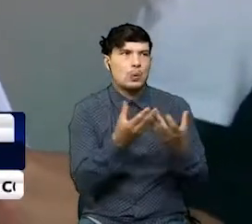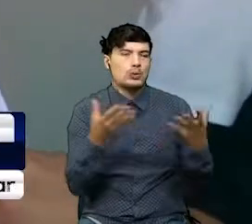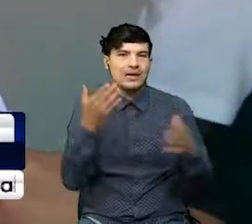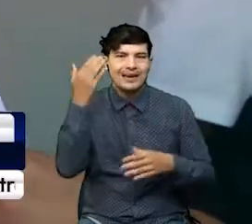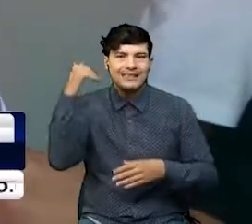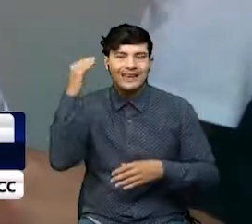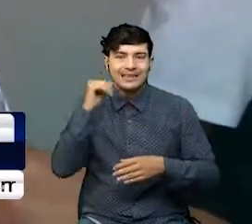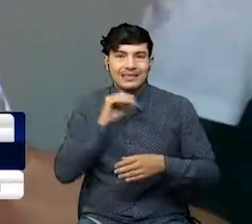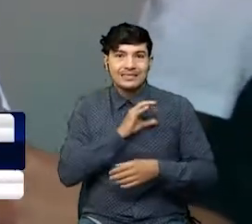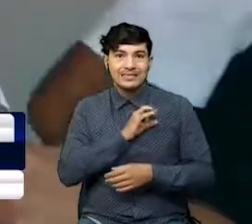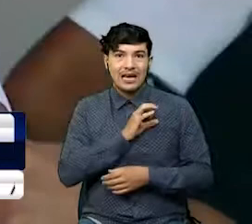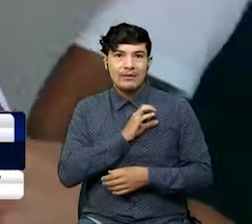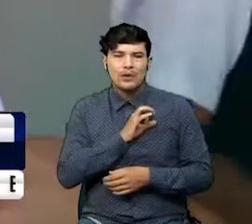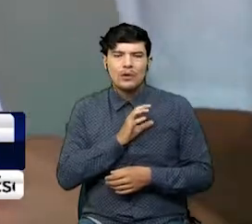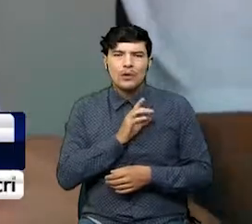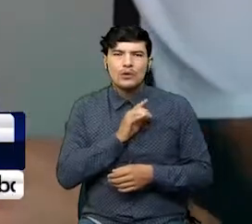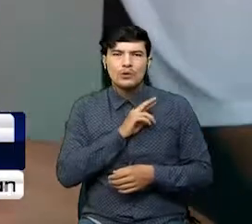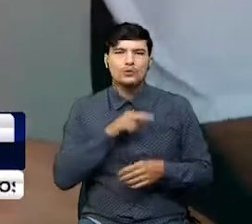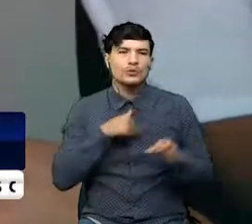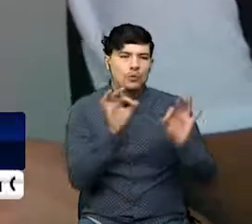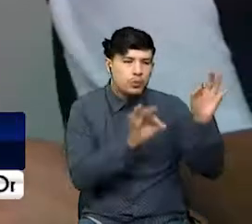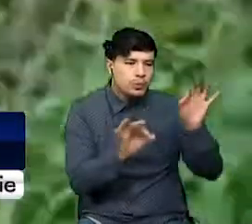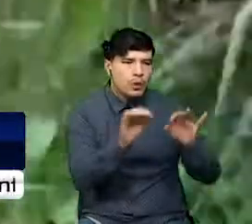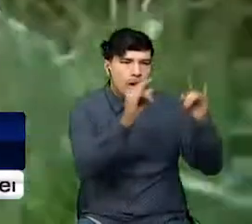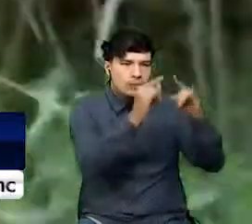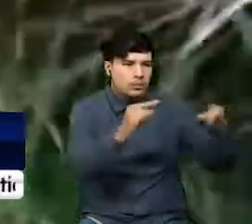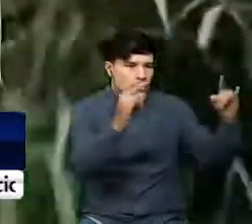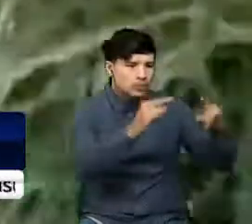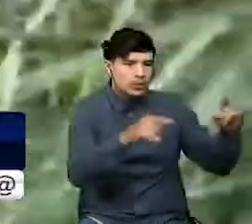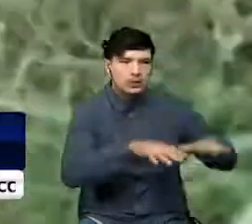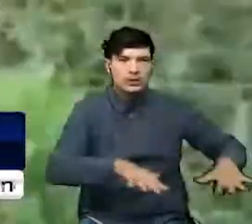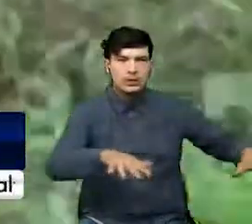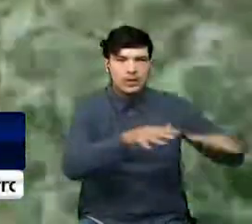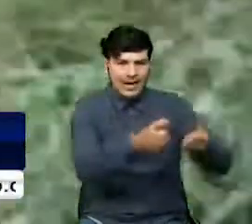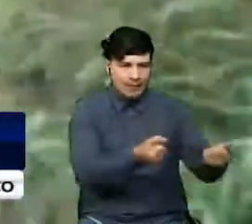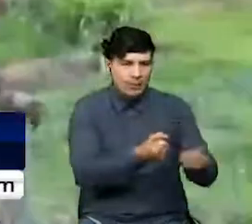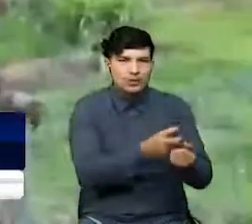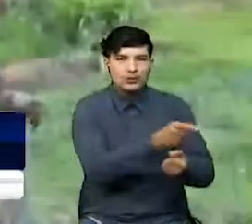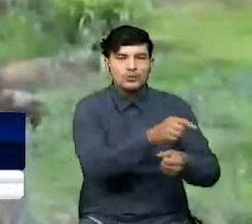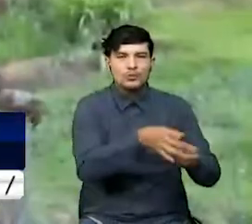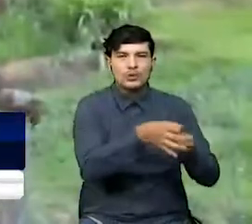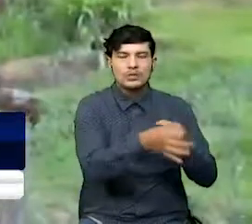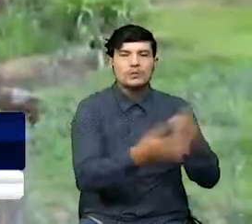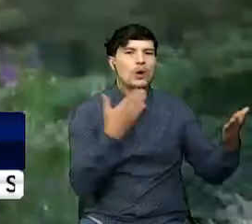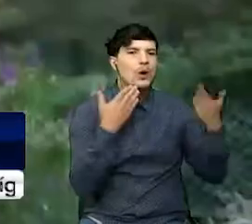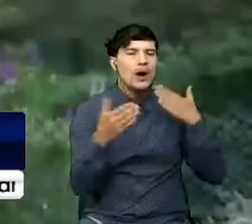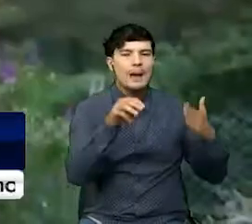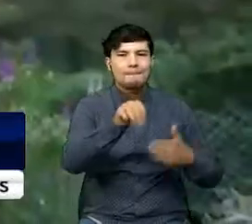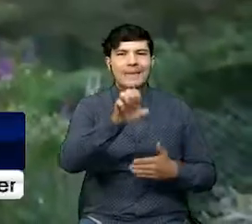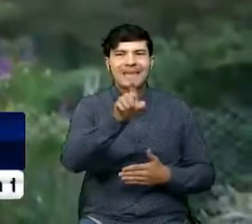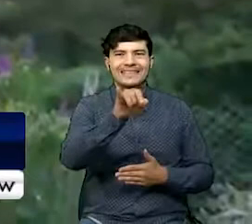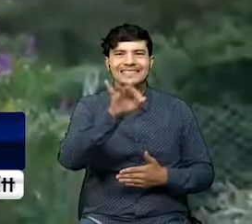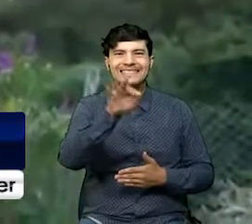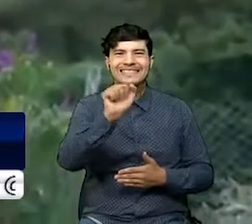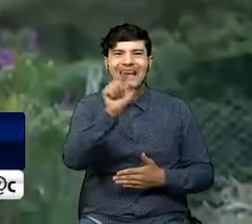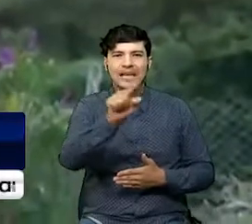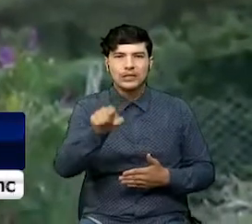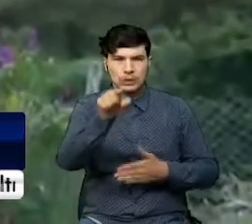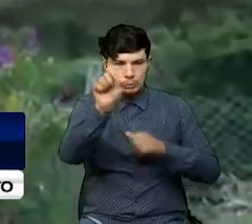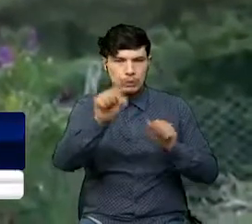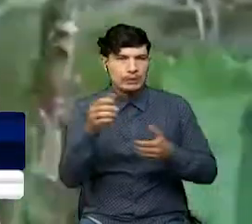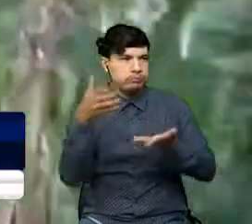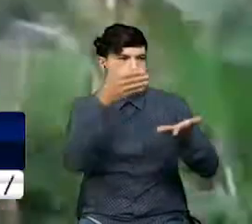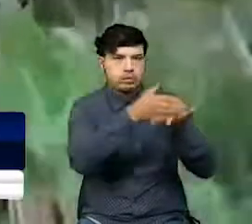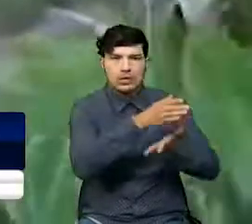programando un refugio humanitario la mesita del corregimiento de mesitas estos momentos